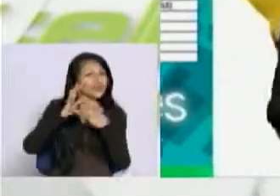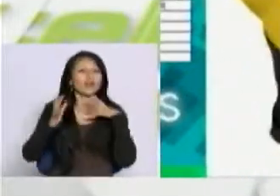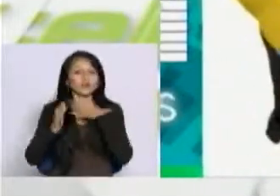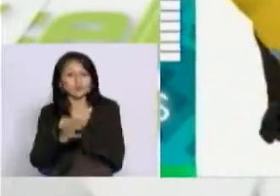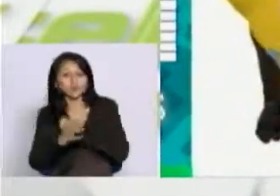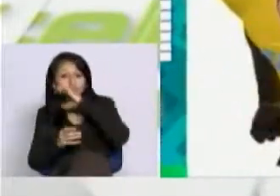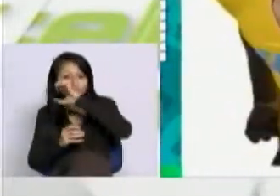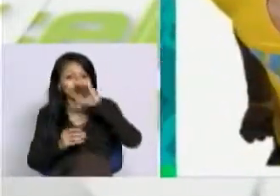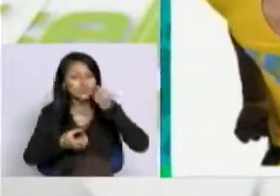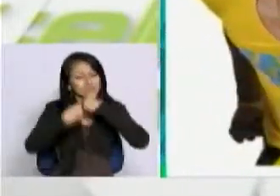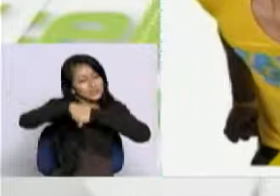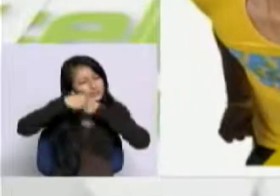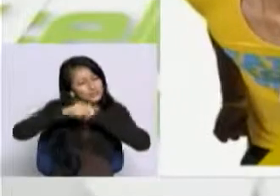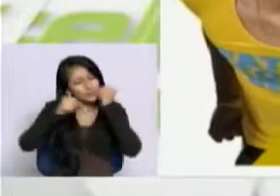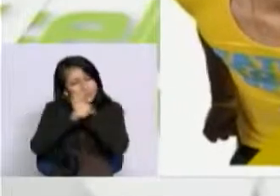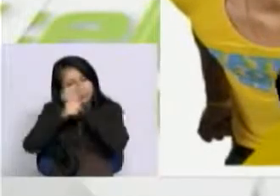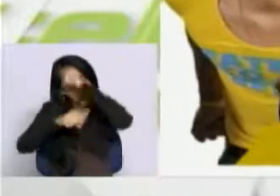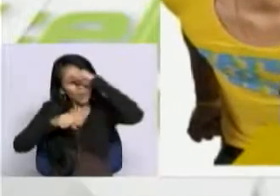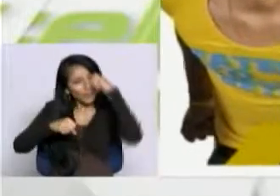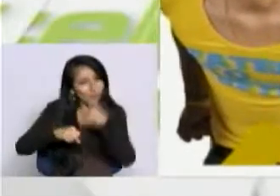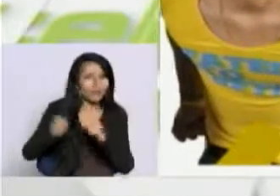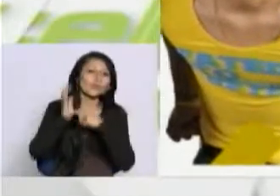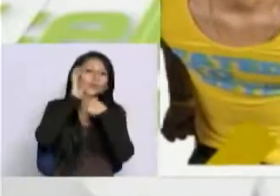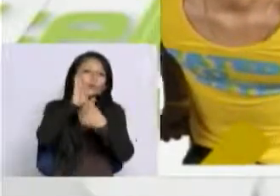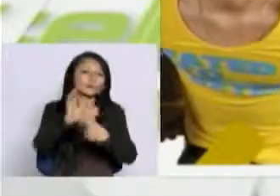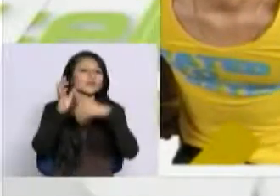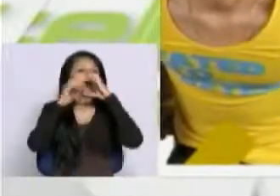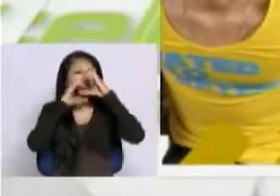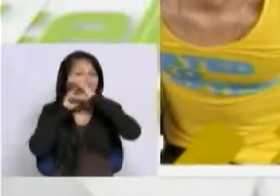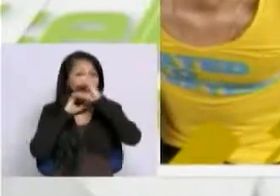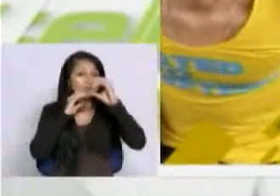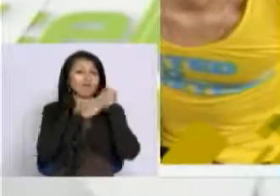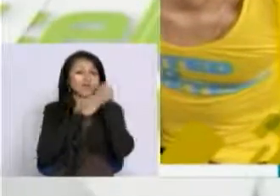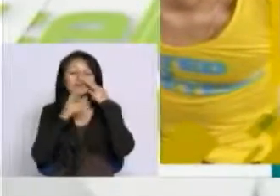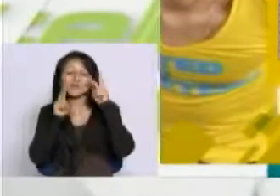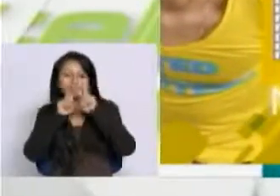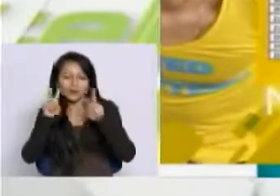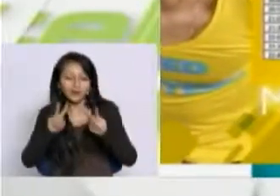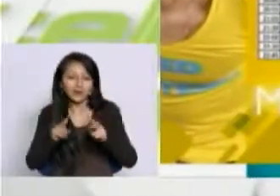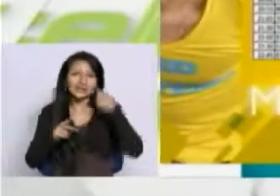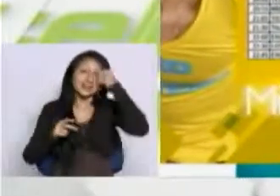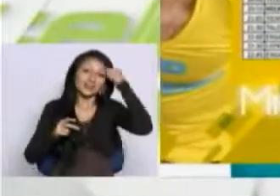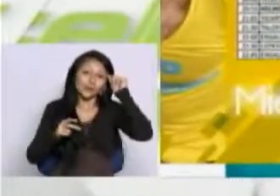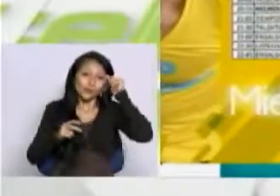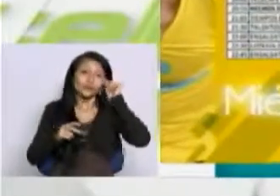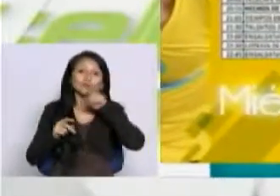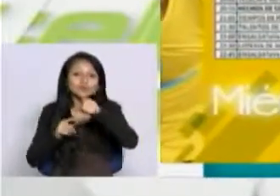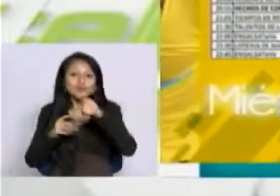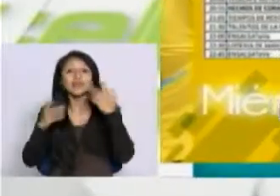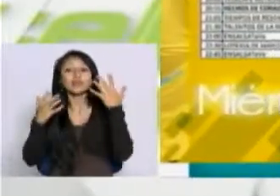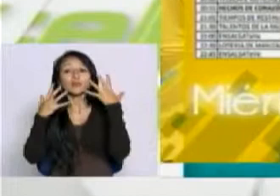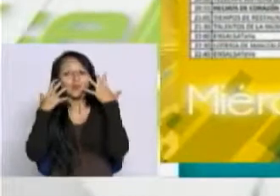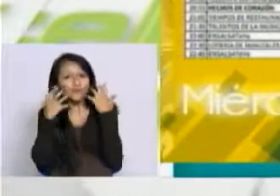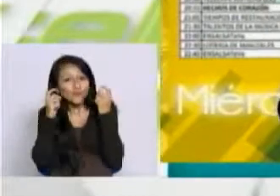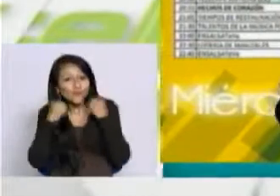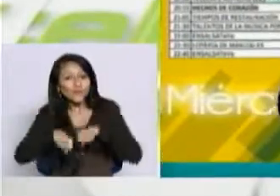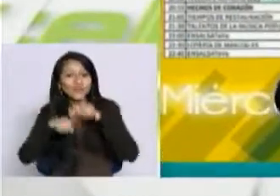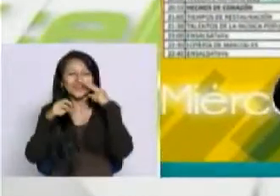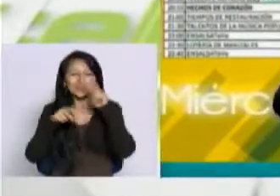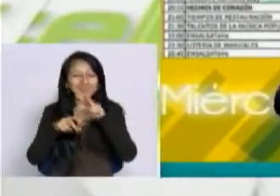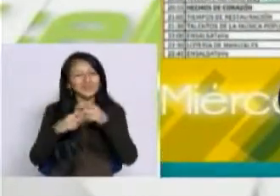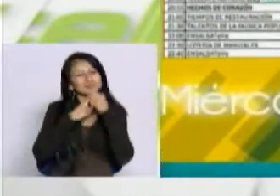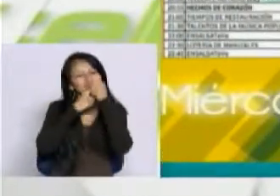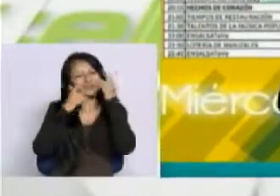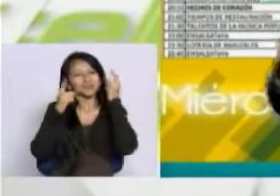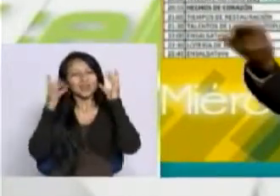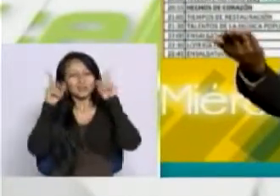inclusión dedica los esfuerzos en realizar un trabajo calificado para el deleite de ustedes. Recuerde que en sus manos está el disfrutar de una programación pensada